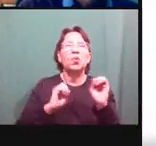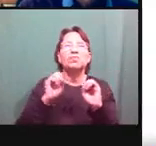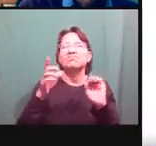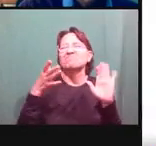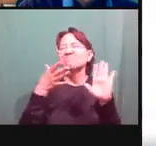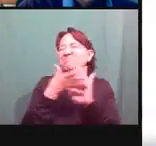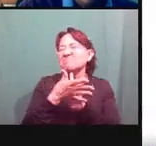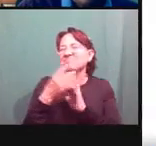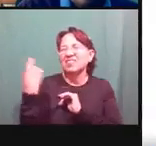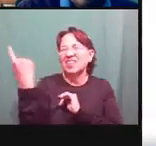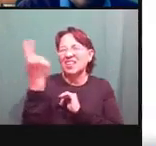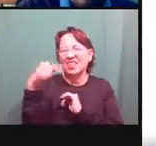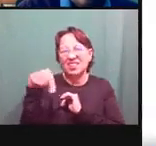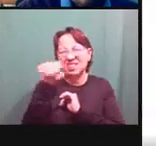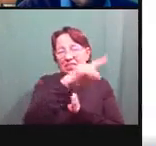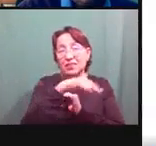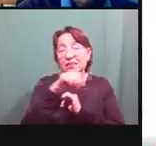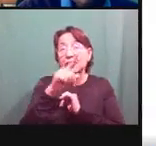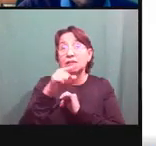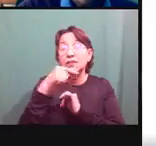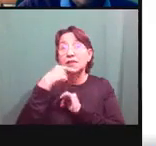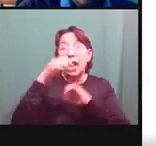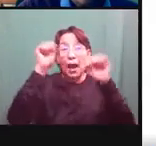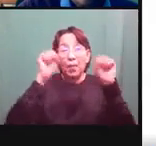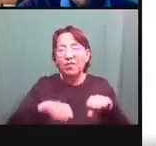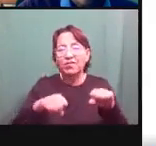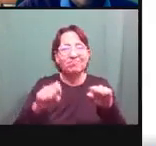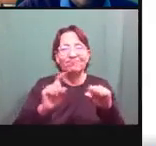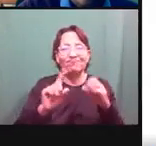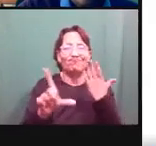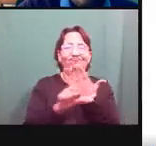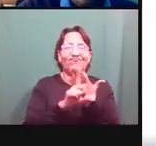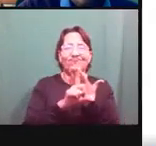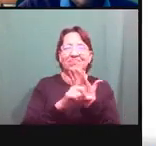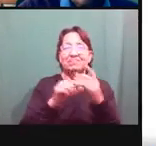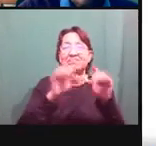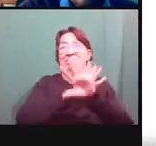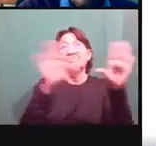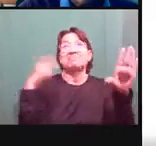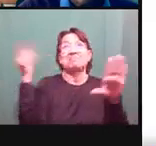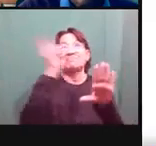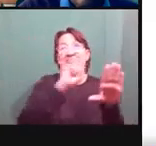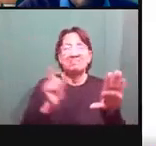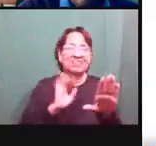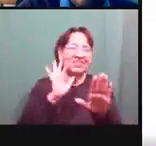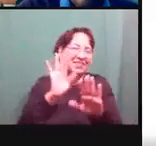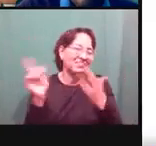realizado generalmente sin autorización en lugares públicos sobre una pared o una superficie resistente.